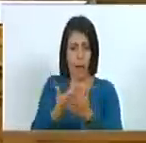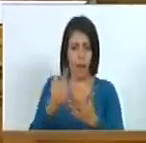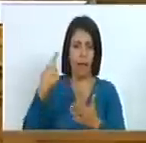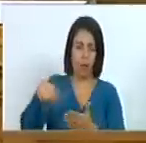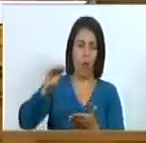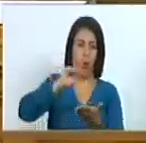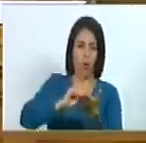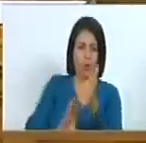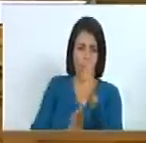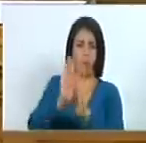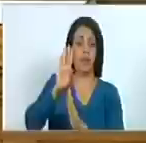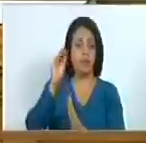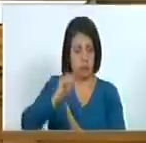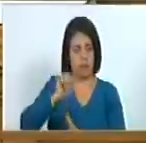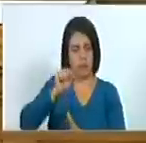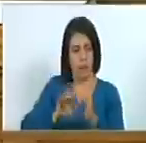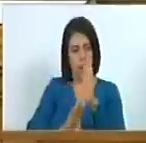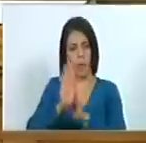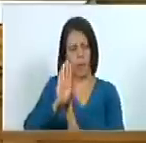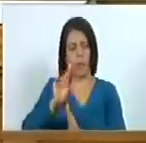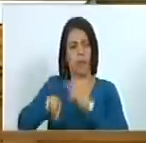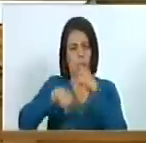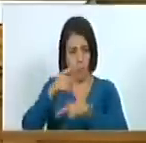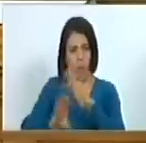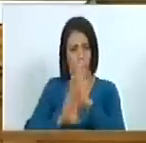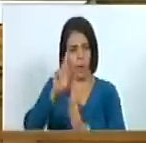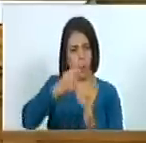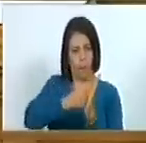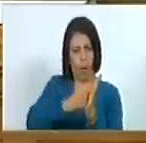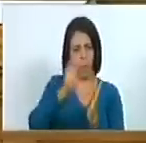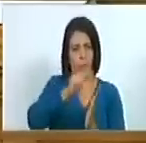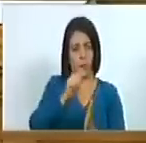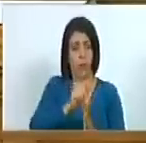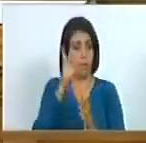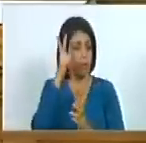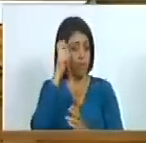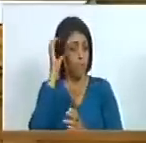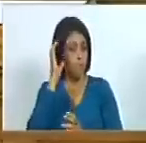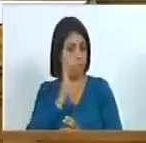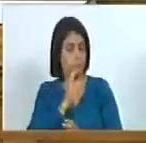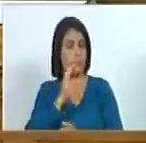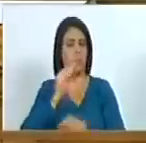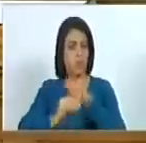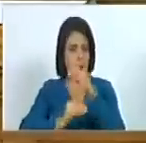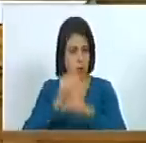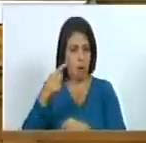otro incremento, que lo habrá, que lo va a haber, ¿oíste, Capriles? Lo va a haber.